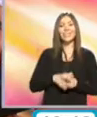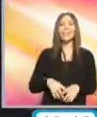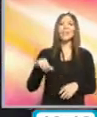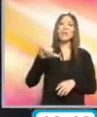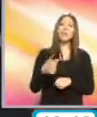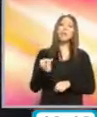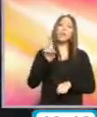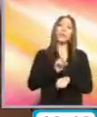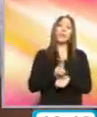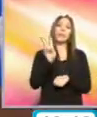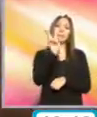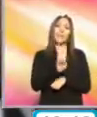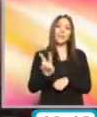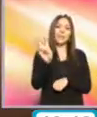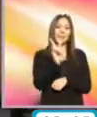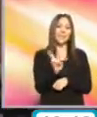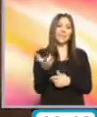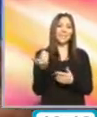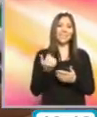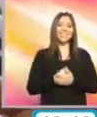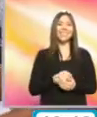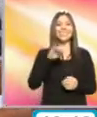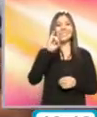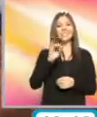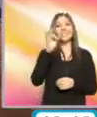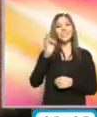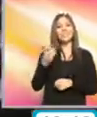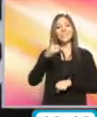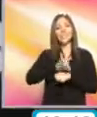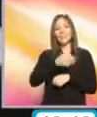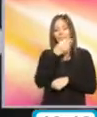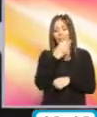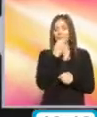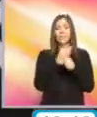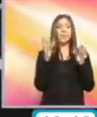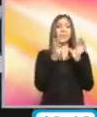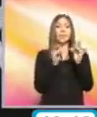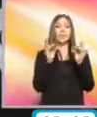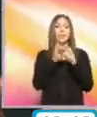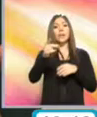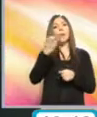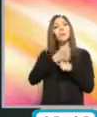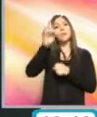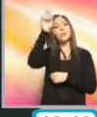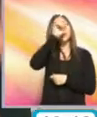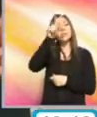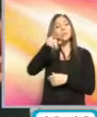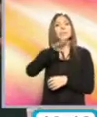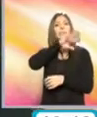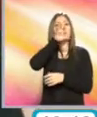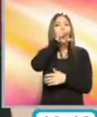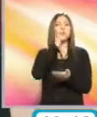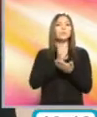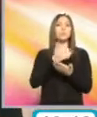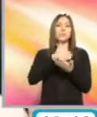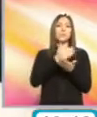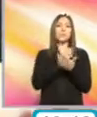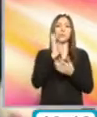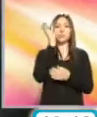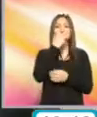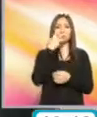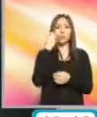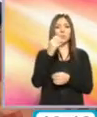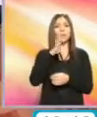Viernes, Lorena. Les explico, sí, ¿verdad? Día de fiesta. Ok, les explico. Les voy a dar un tip para que corten la cebolla bonito.